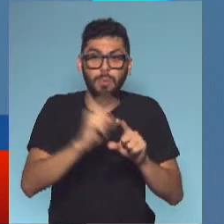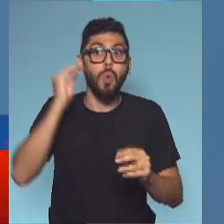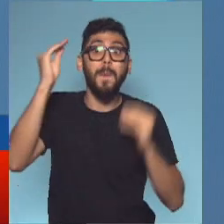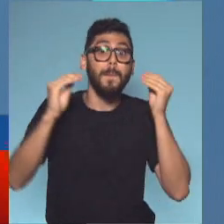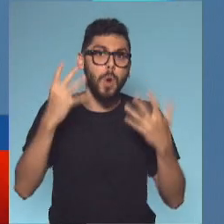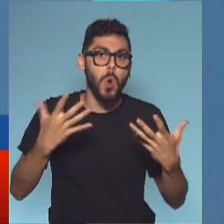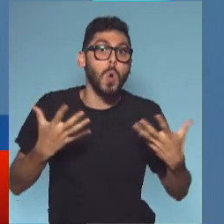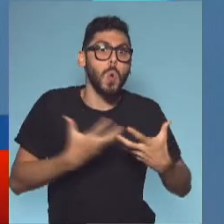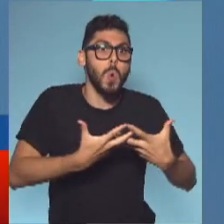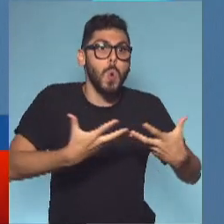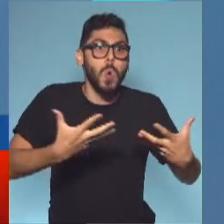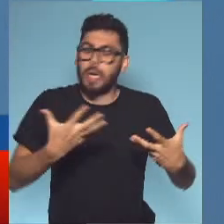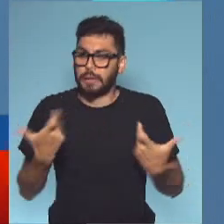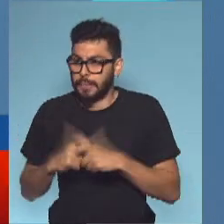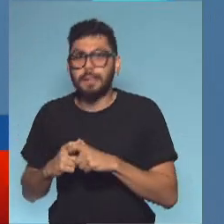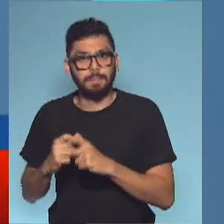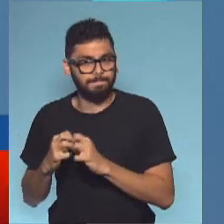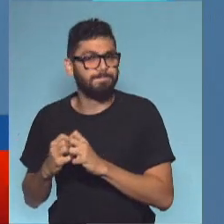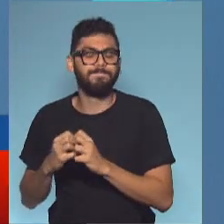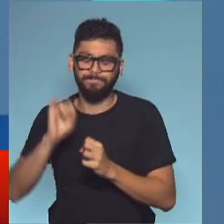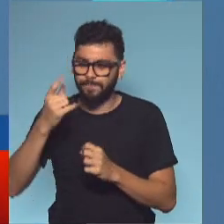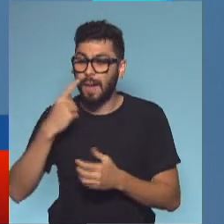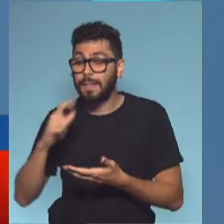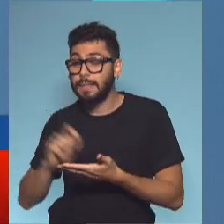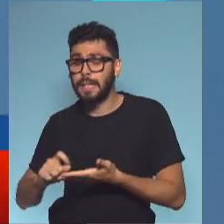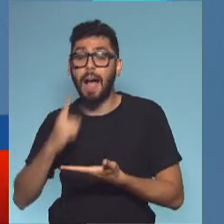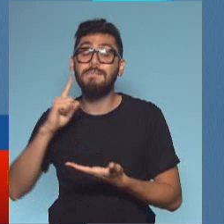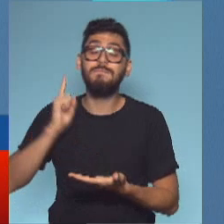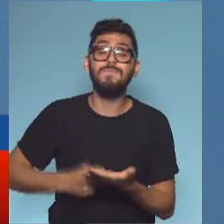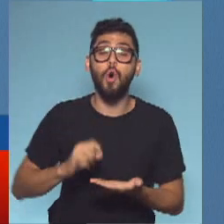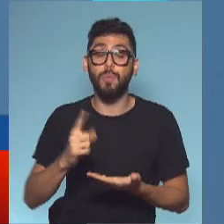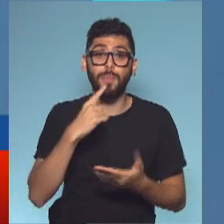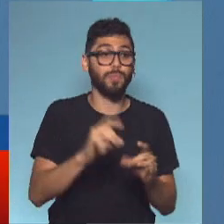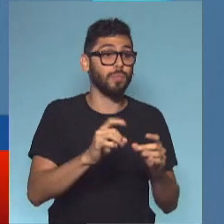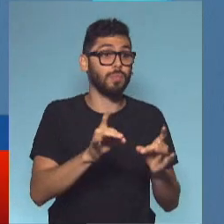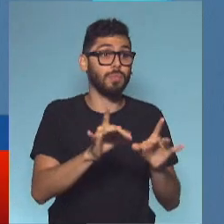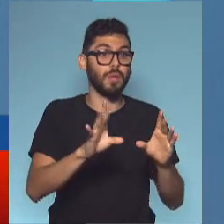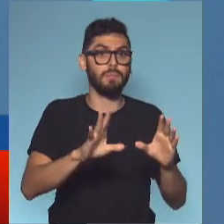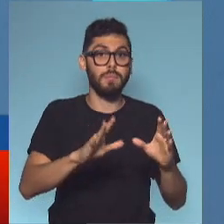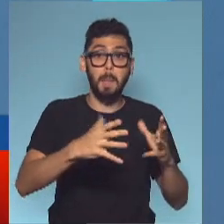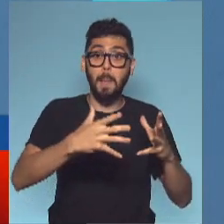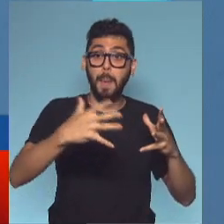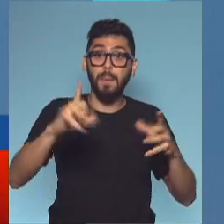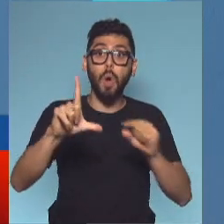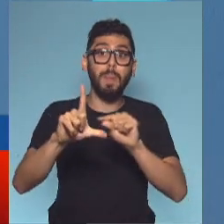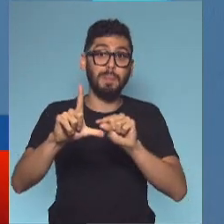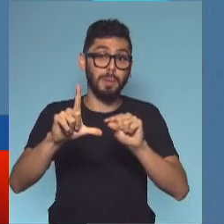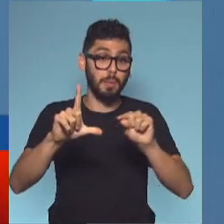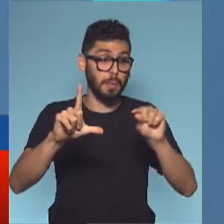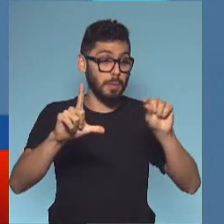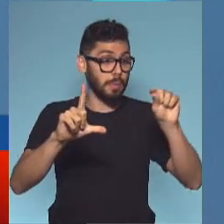parece que lo que está pasando se están evaluando nuevas medidas, atendiendo que la curva no está bajando. La verdad también es que ninguna de las medidas que se